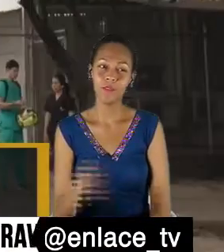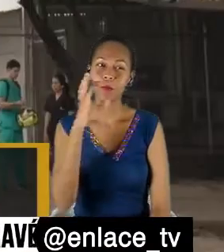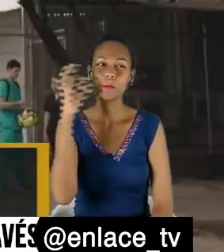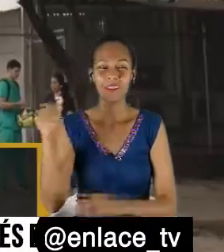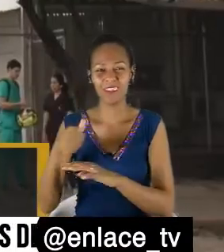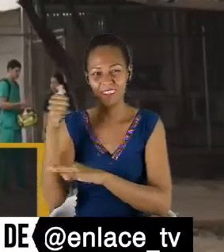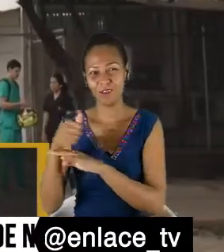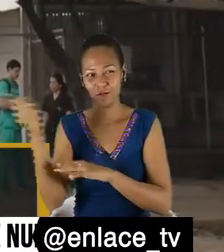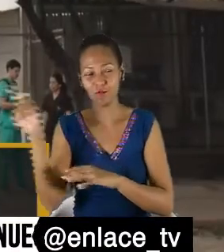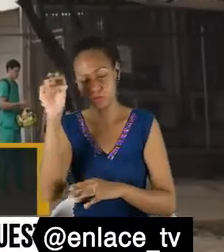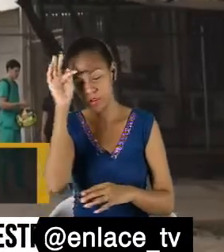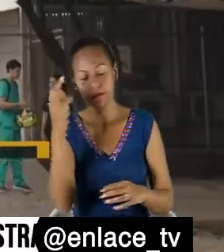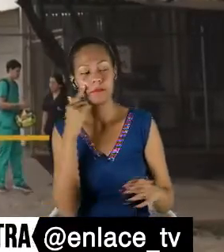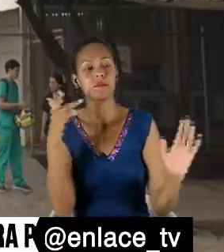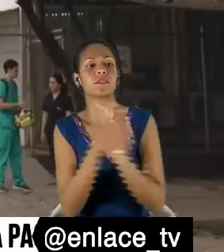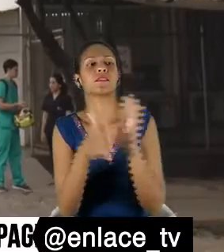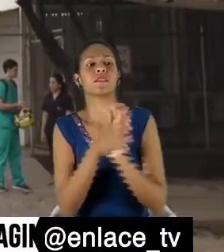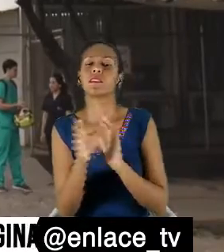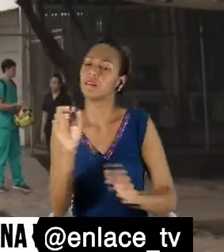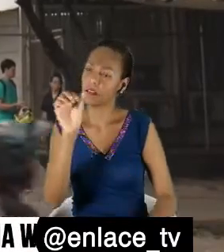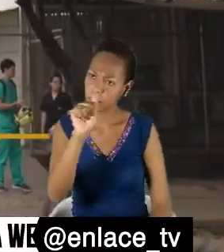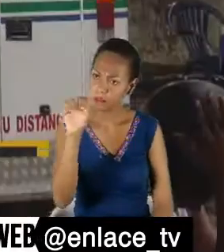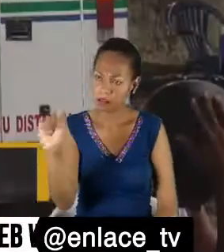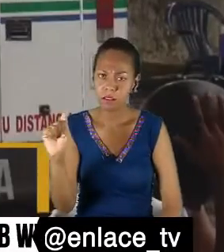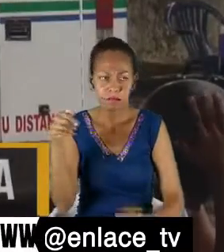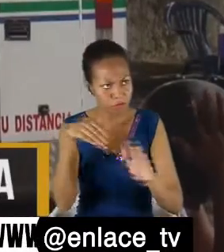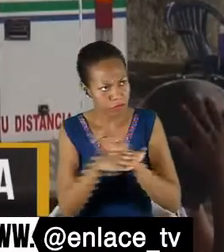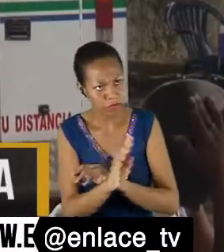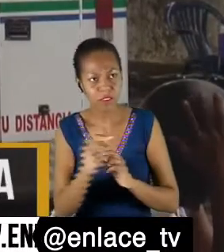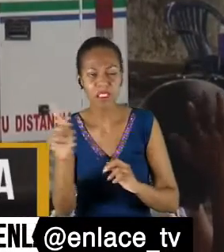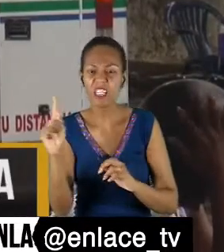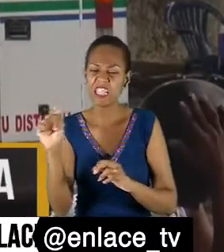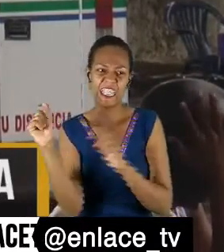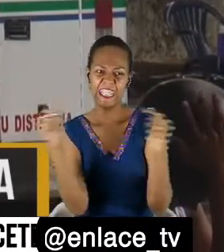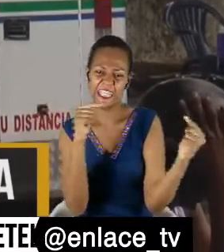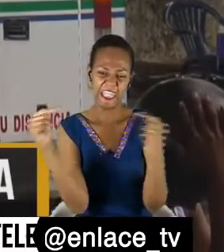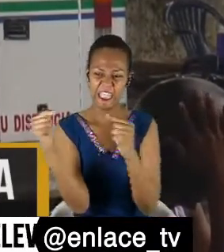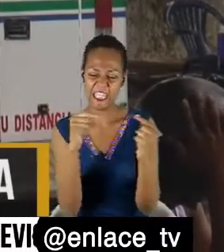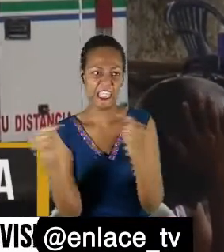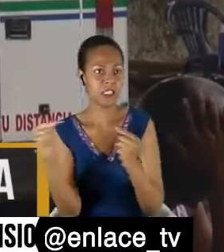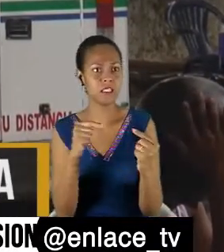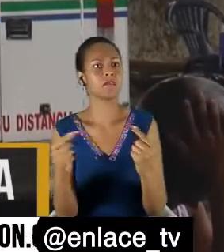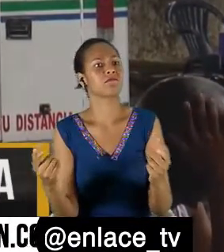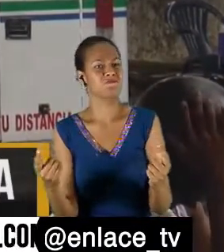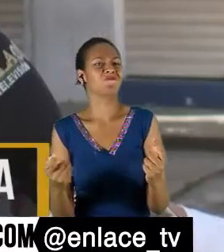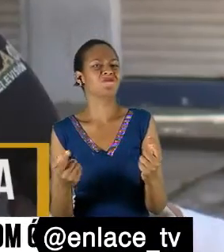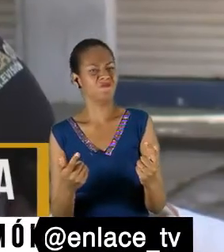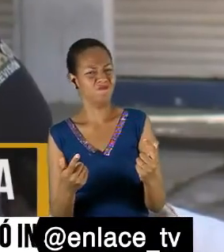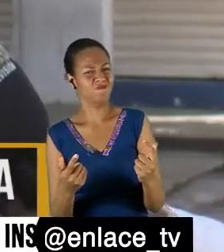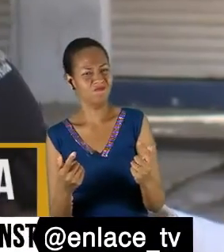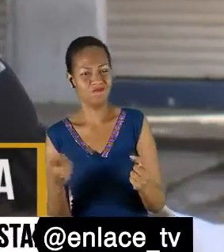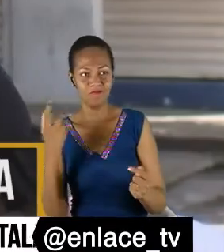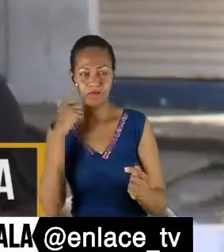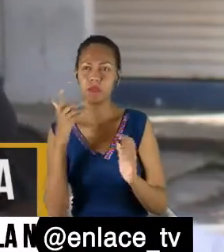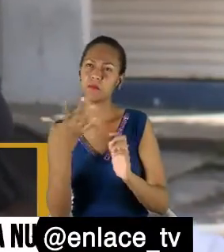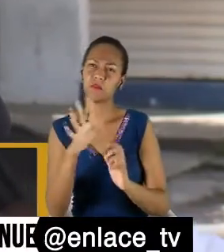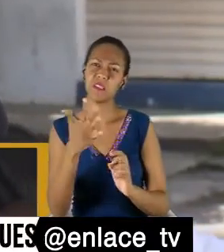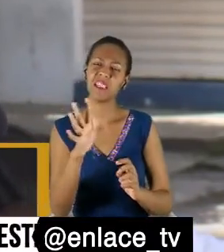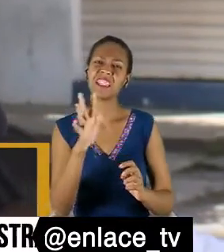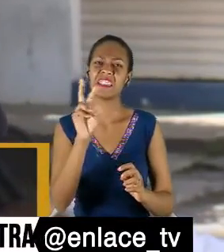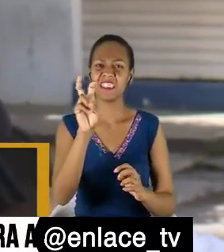Marlon Zapata, ha confirmado el ingreso a ese centro asistencial de dos mujeres que se agredieron en una riña mutuamente. Aproximadamente a las 7 de la noche ingresaron dos